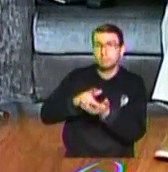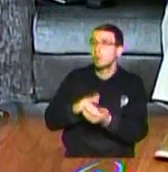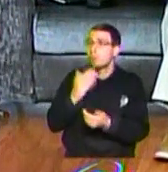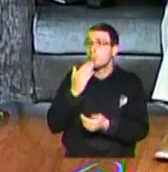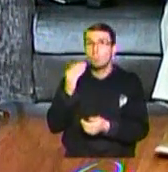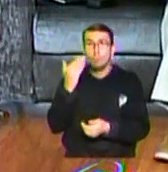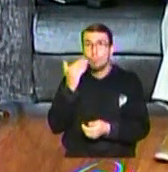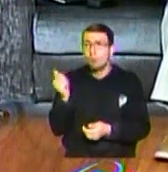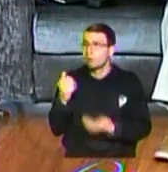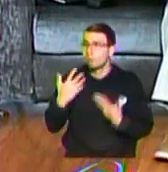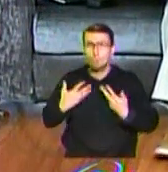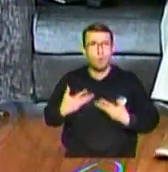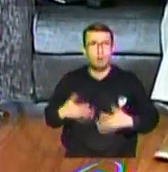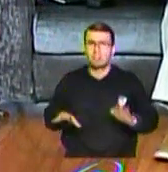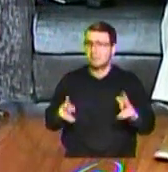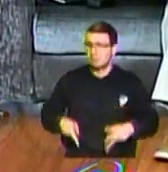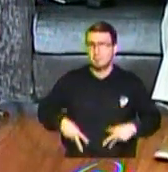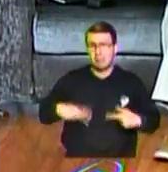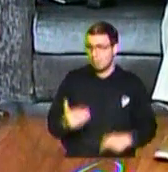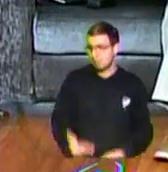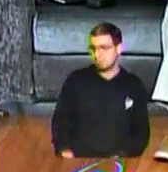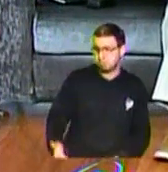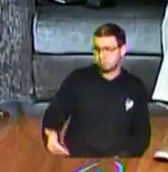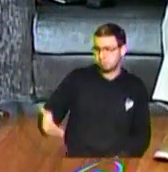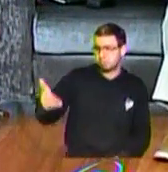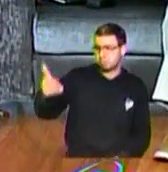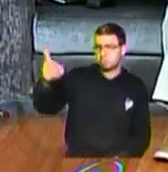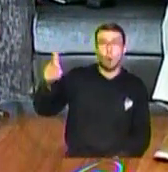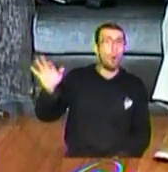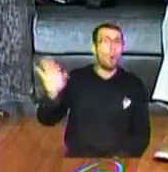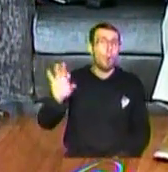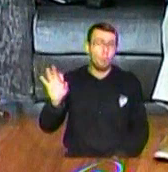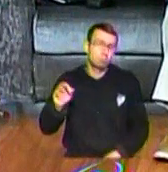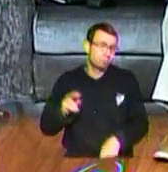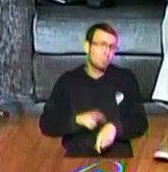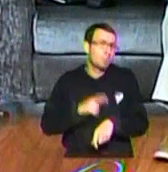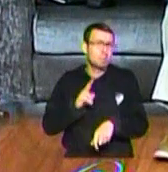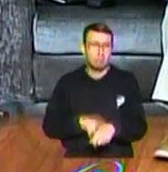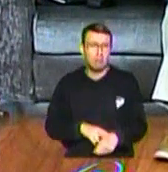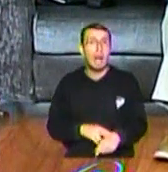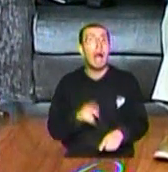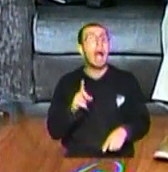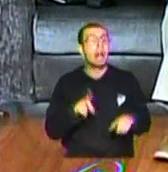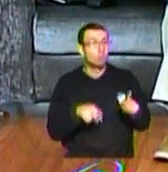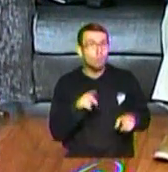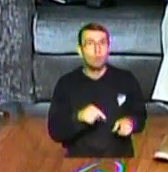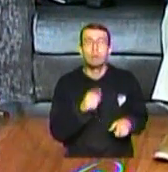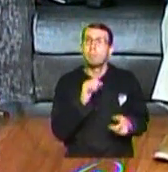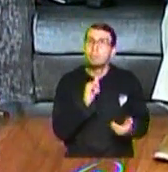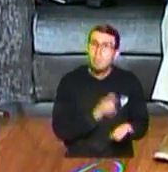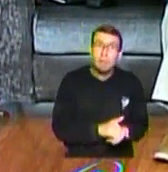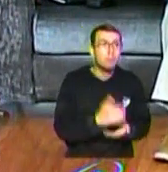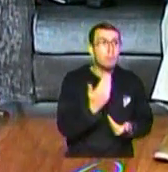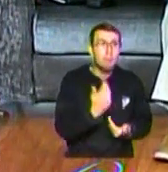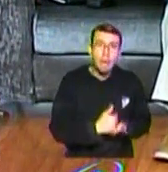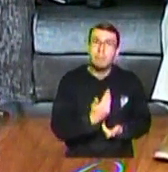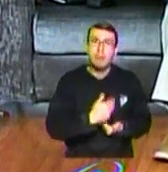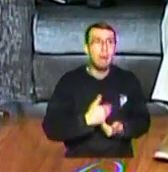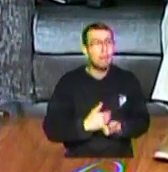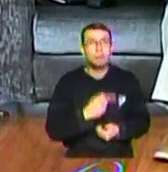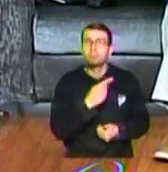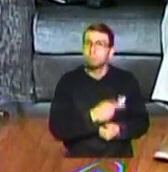y algunas en una forma crónica y persistente, pueden estar consultando por este tipo de